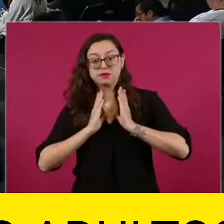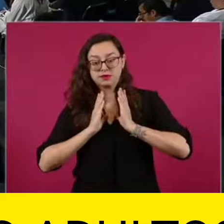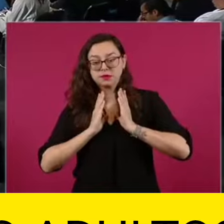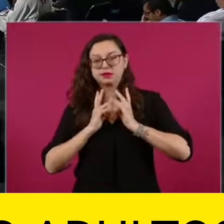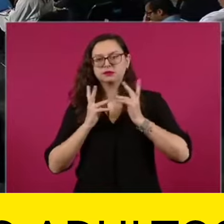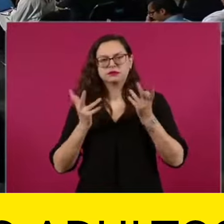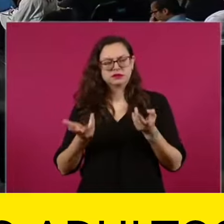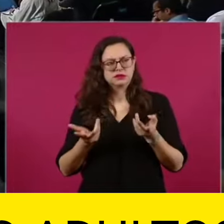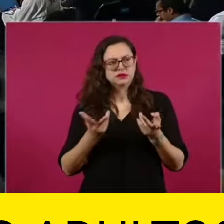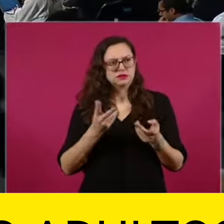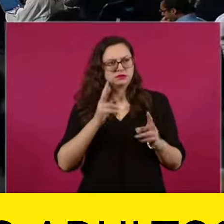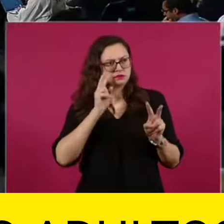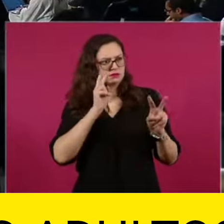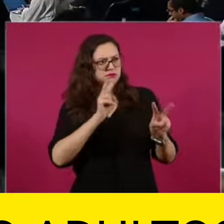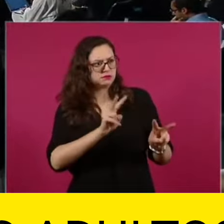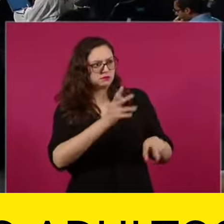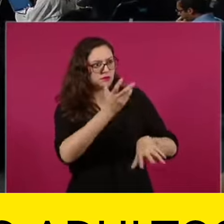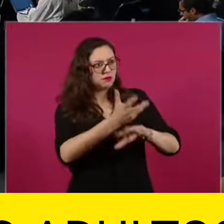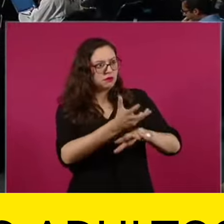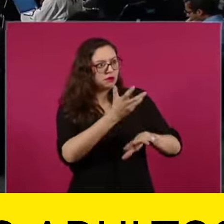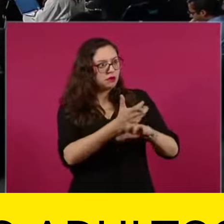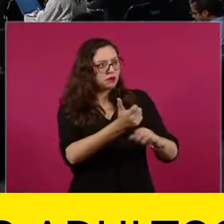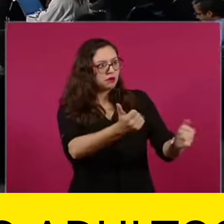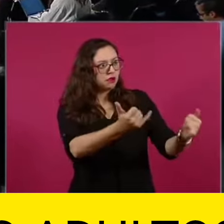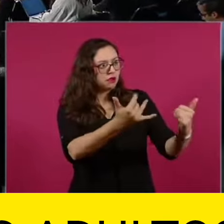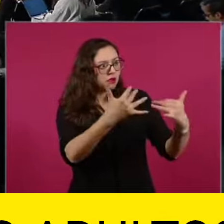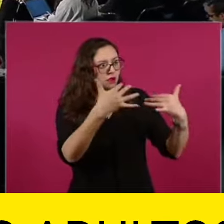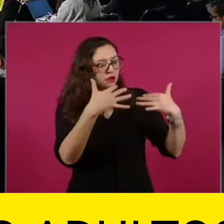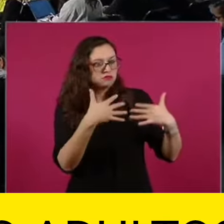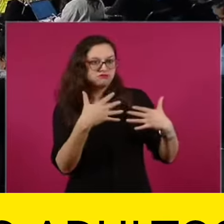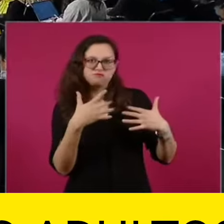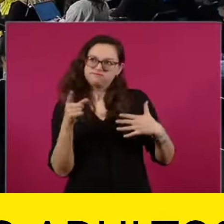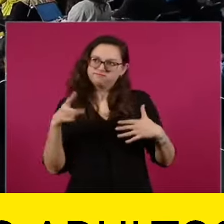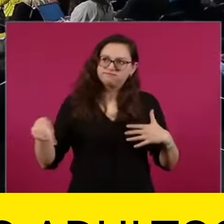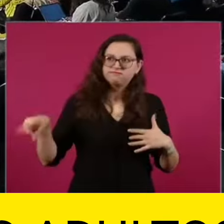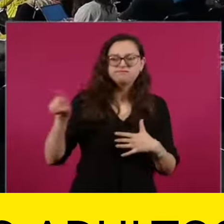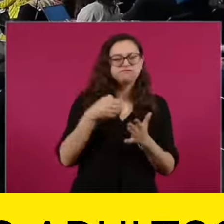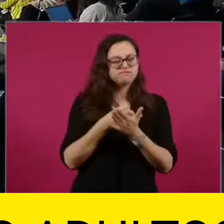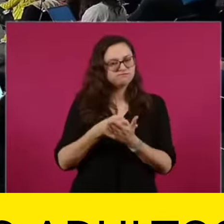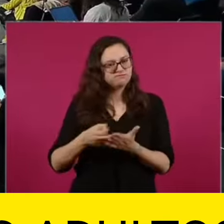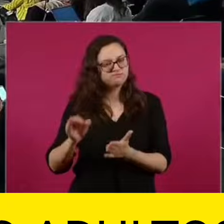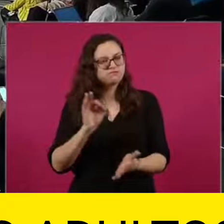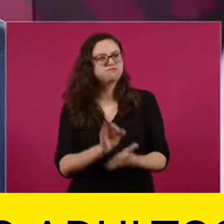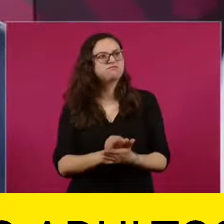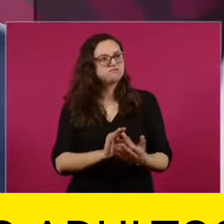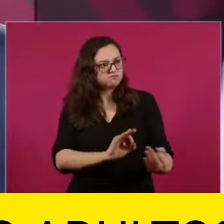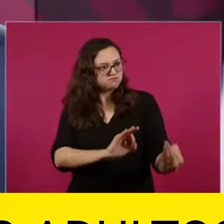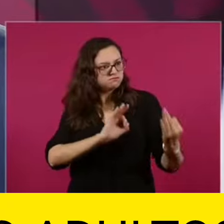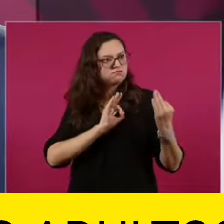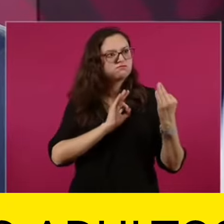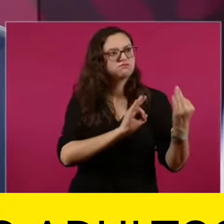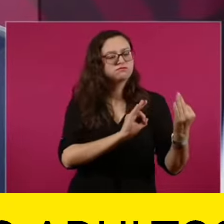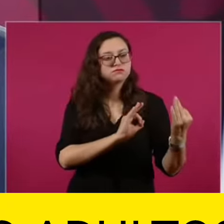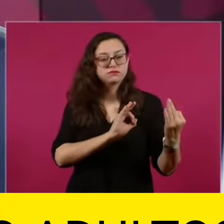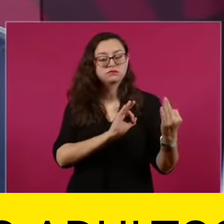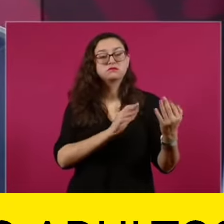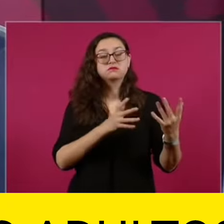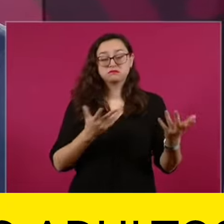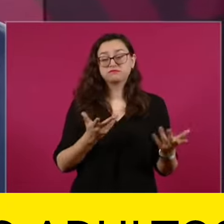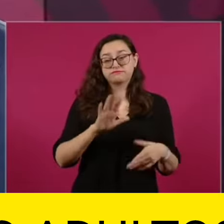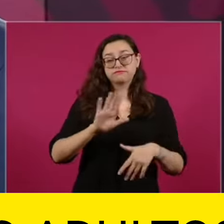invasores estadounidenses y dieron su vida por la independencia de